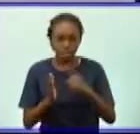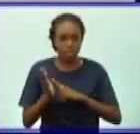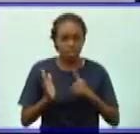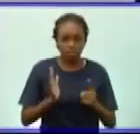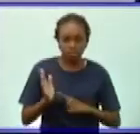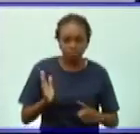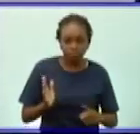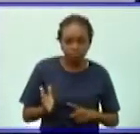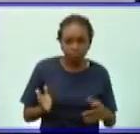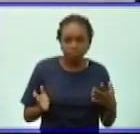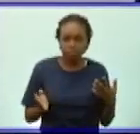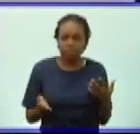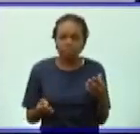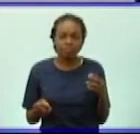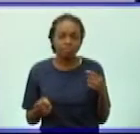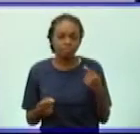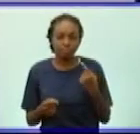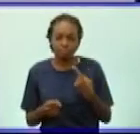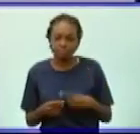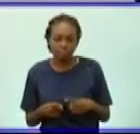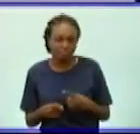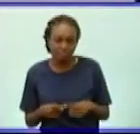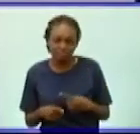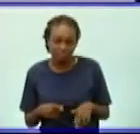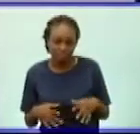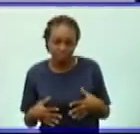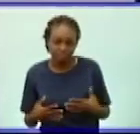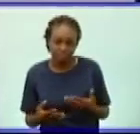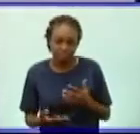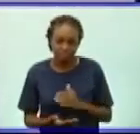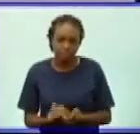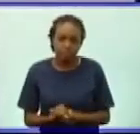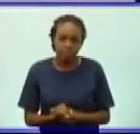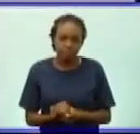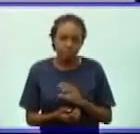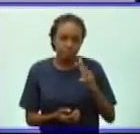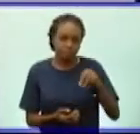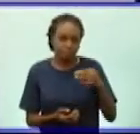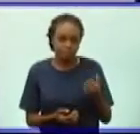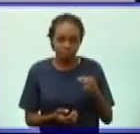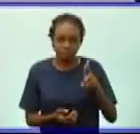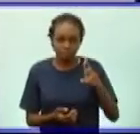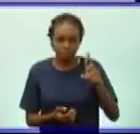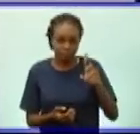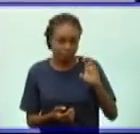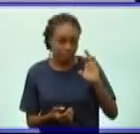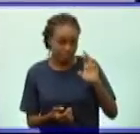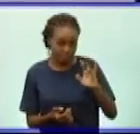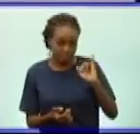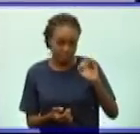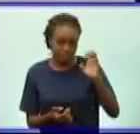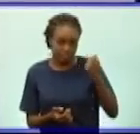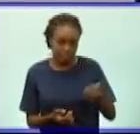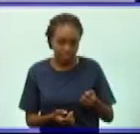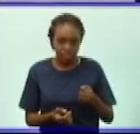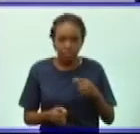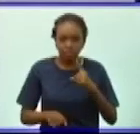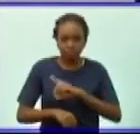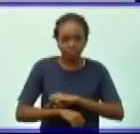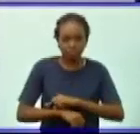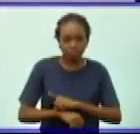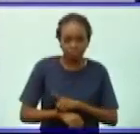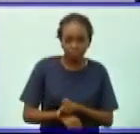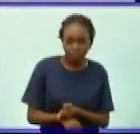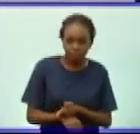la interacción fundamentales, la materia, el espacio y el tiempo. También estudia